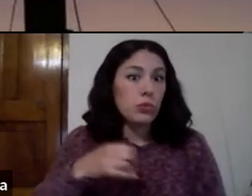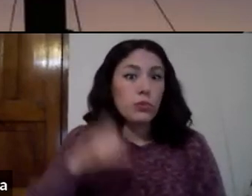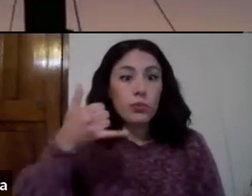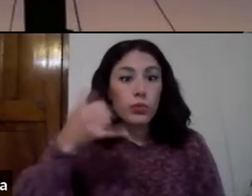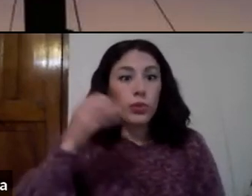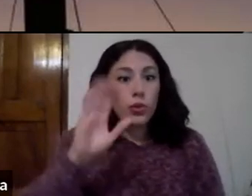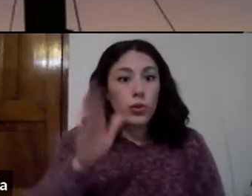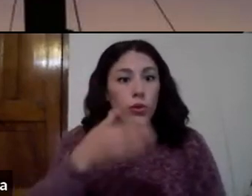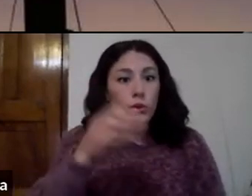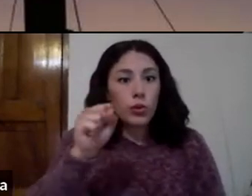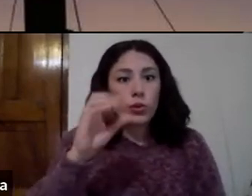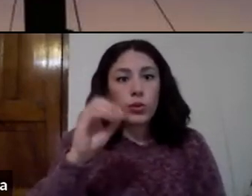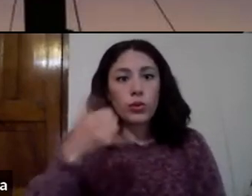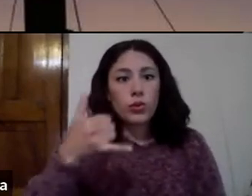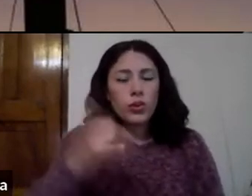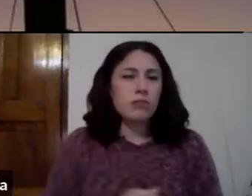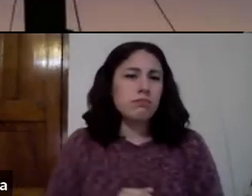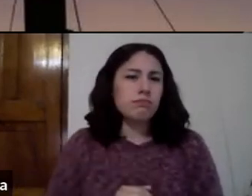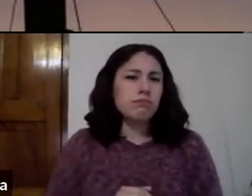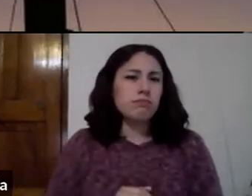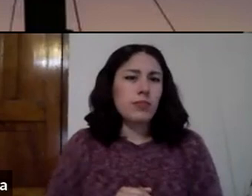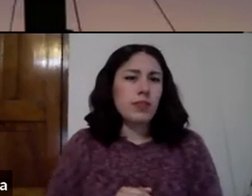¿Es un Dios distante?